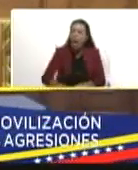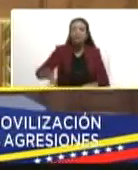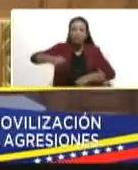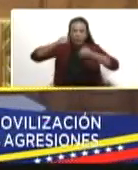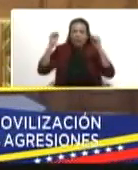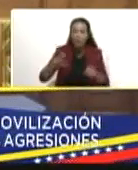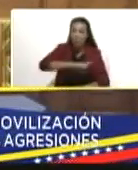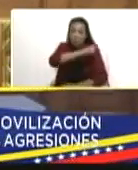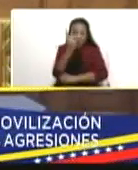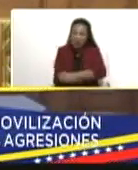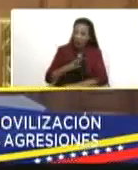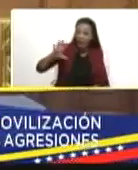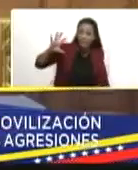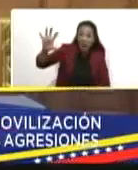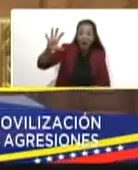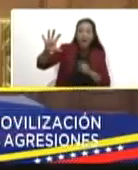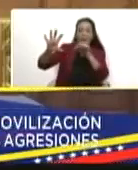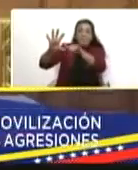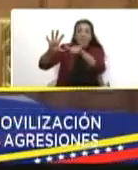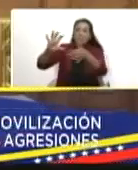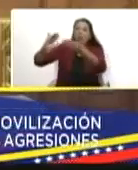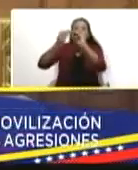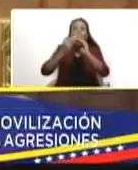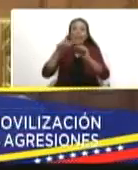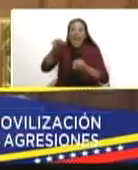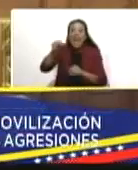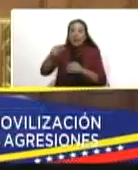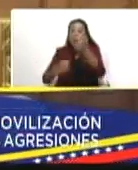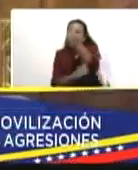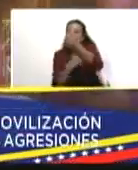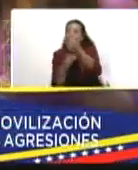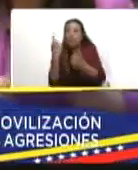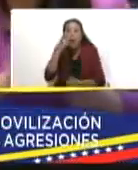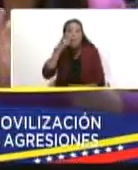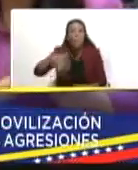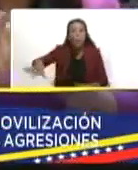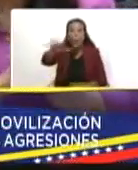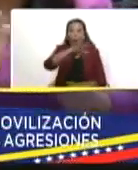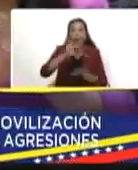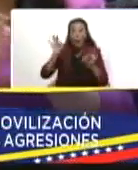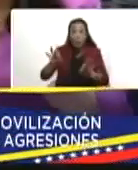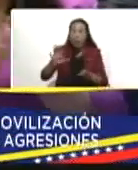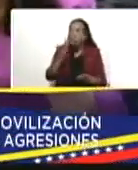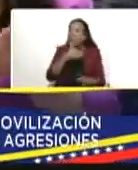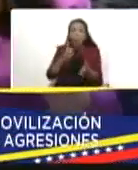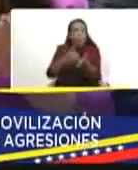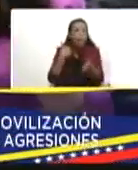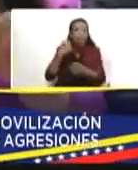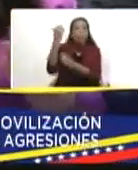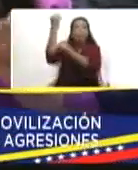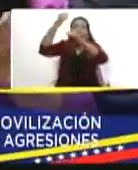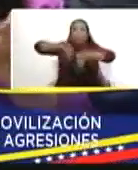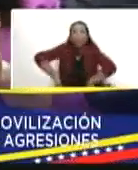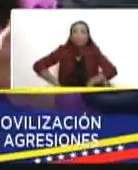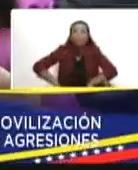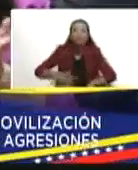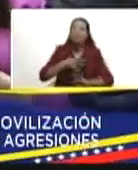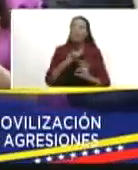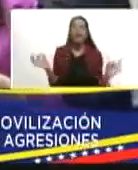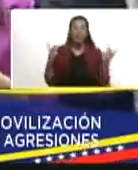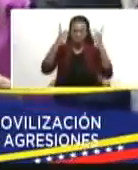y la fuerza es la fuerza del pueblo solo la fuerza del pueblo sin la fuerza del pueblo no